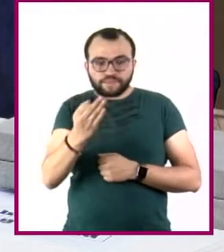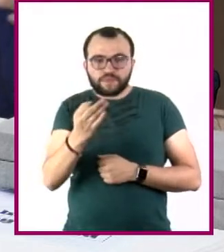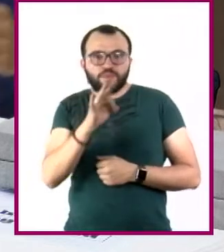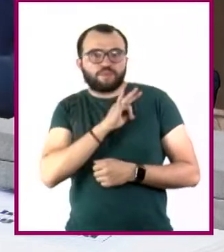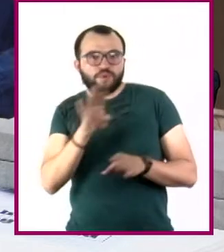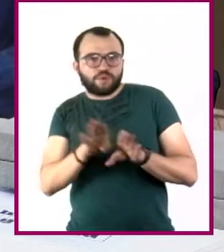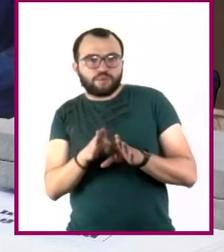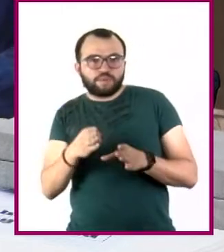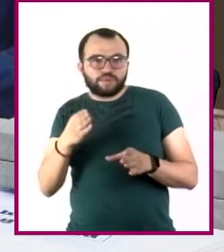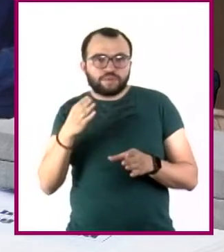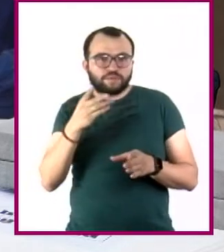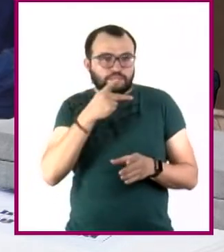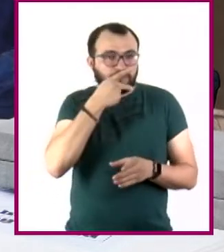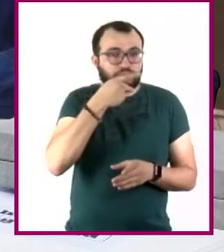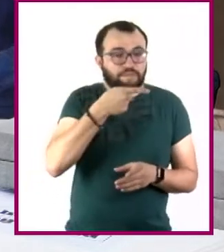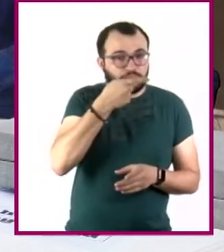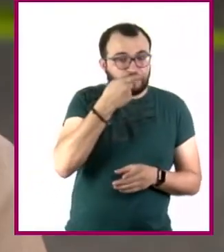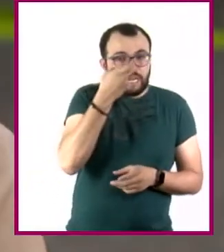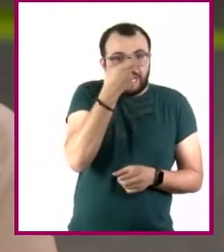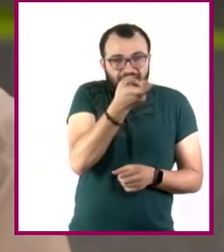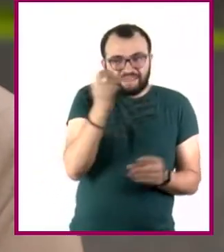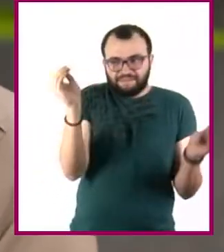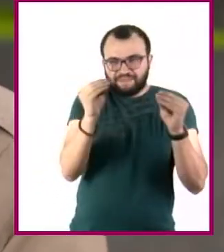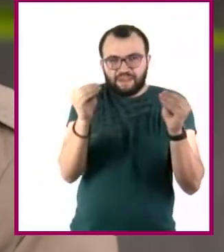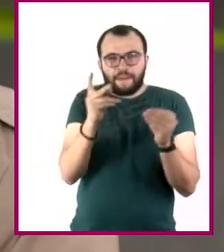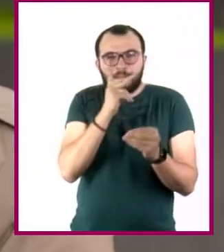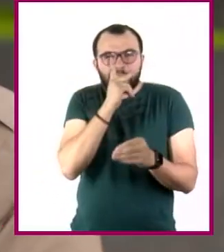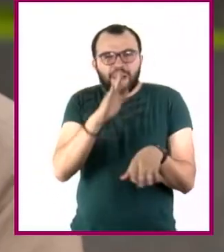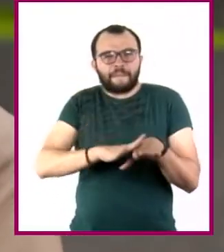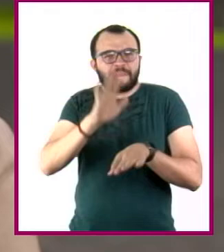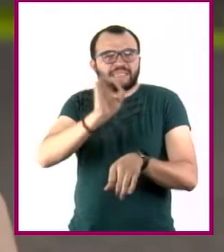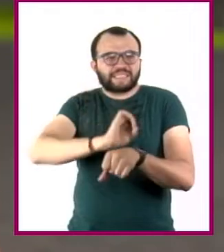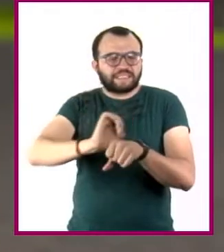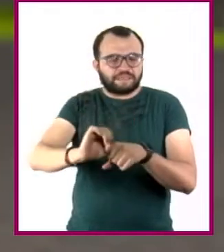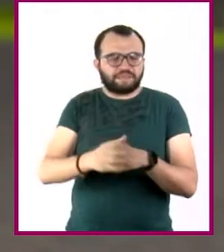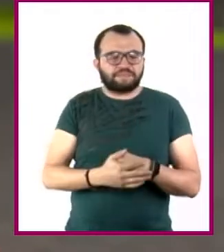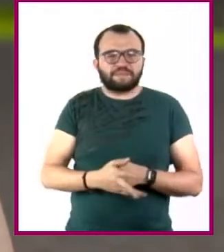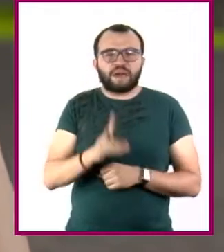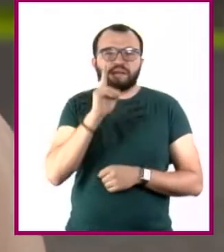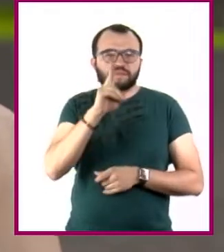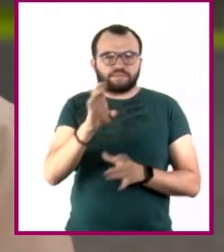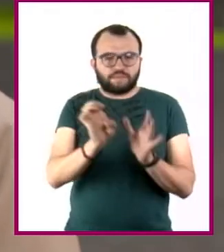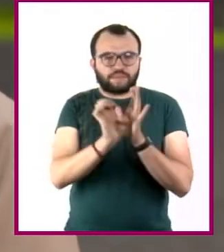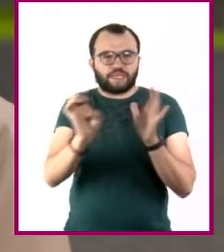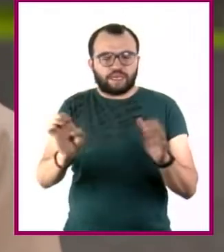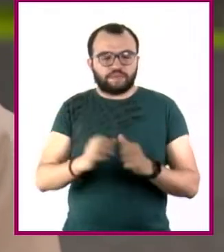poner ese argumento en palabras más sencillas? Sin problema, le voy a dar un ejemplo.